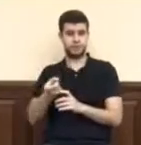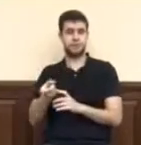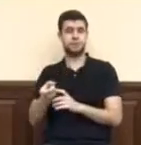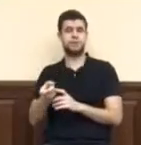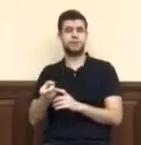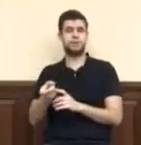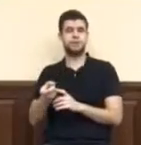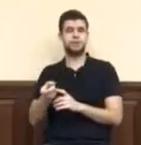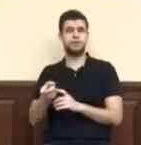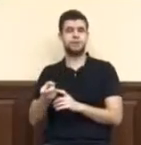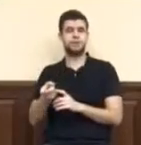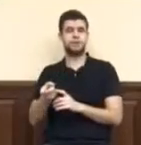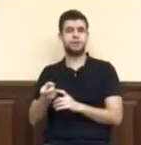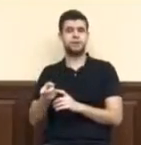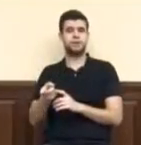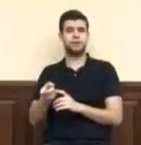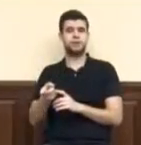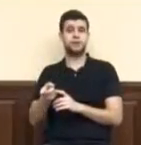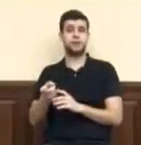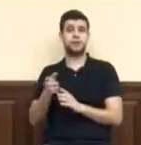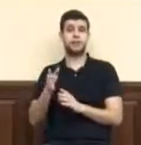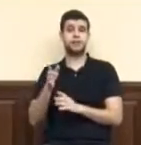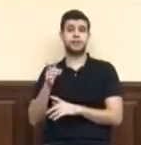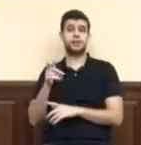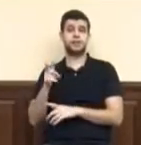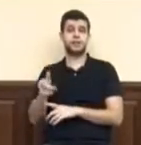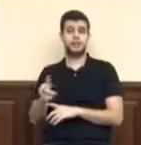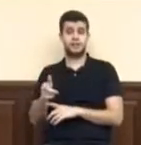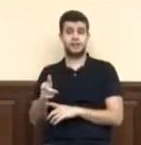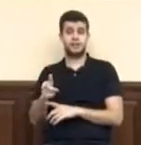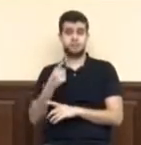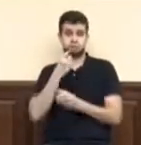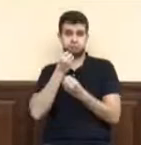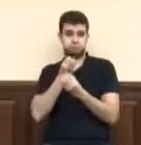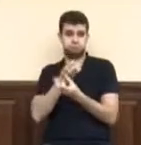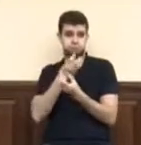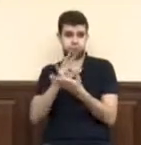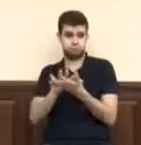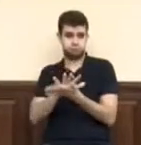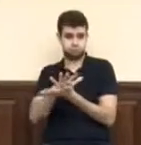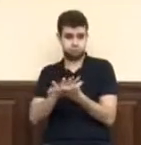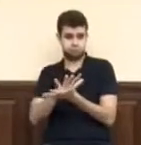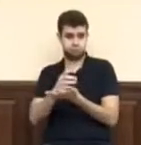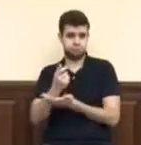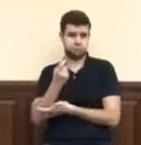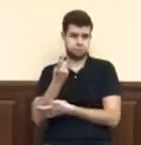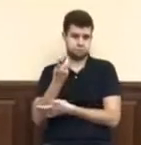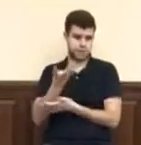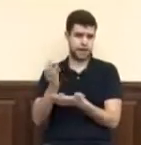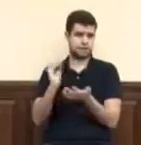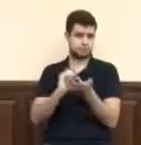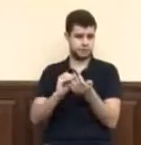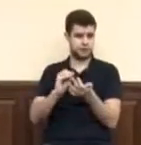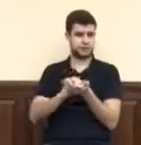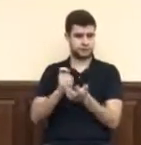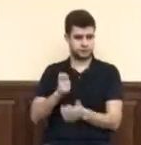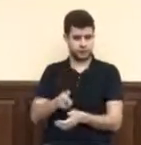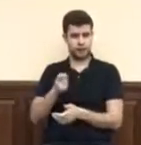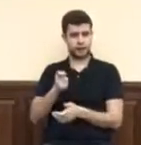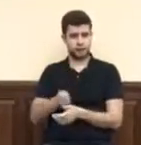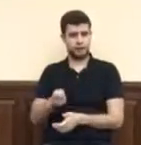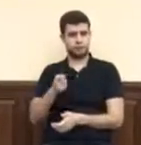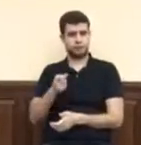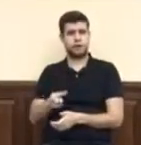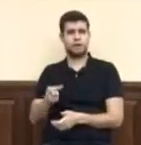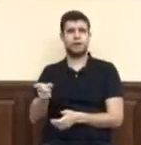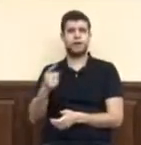según sus propias declaraciones, ha manifestado en un montón de ocasiones, yo creo que todos la hemos escuchado decir,